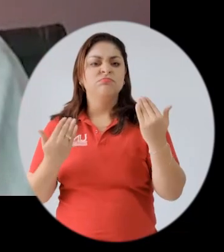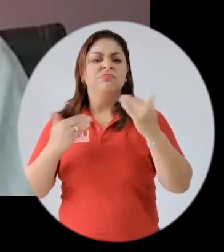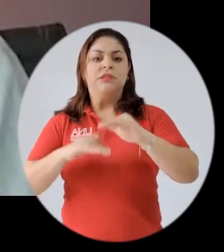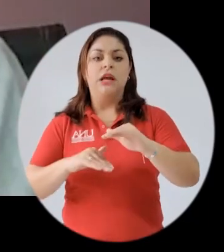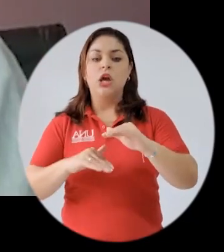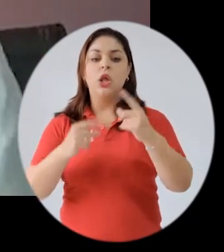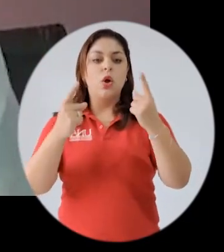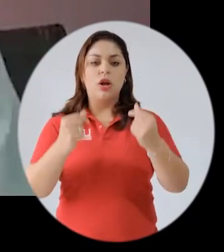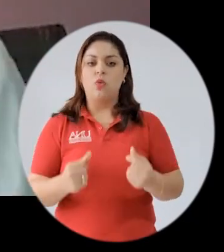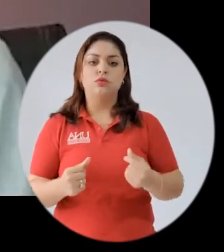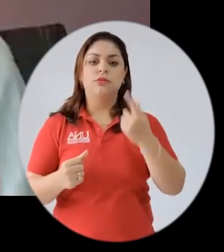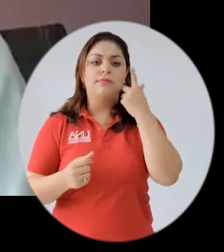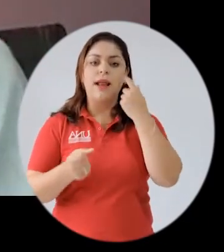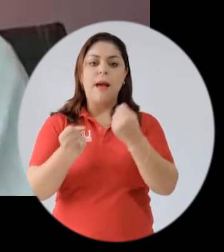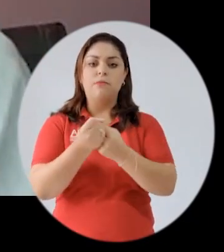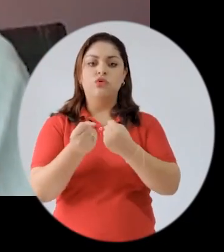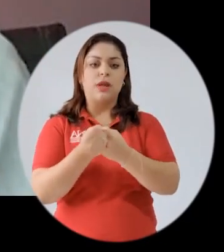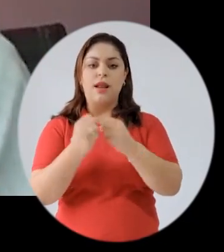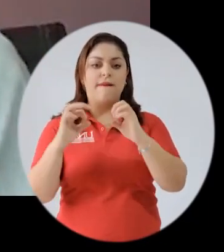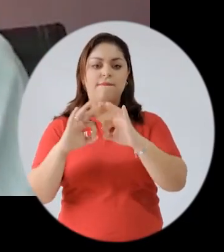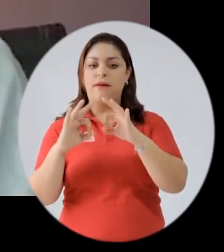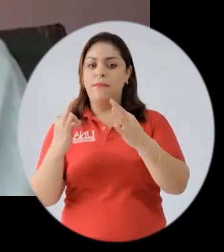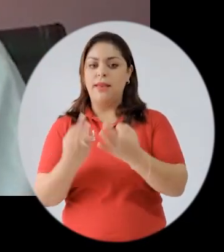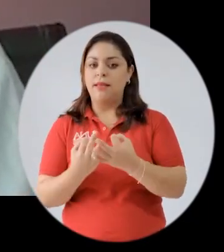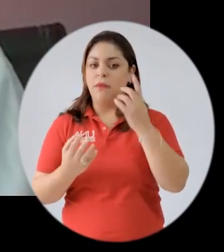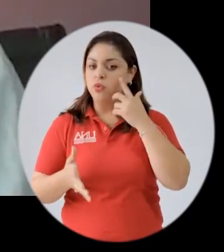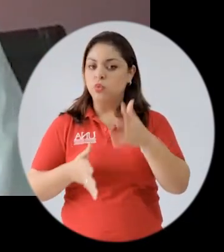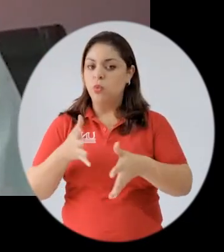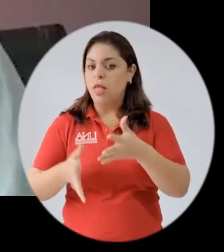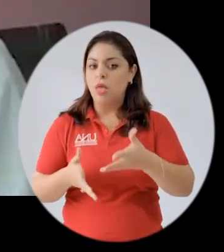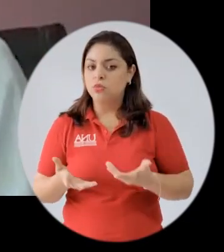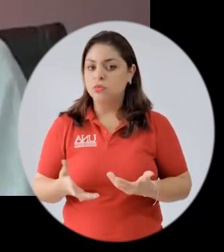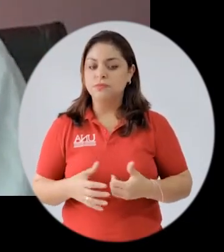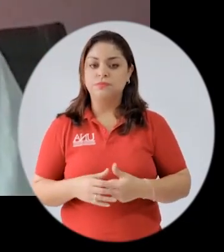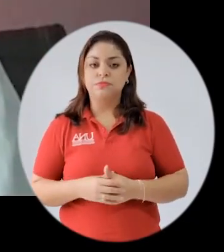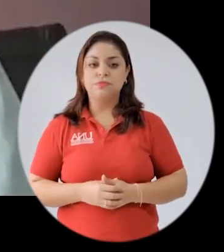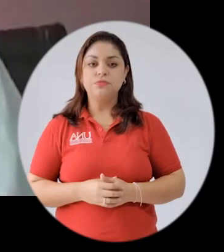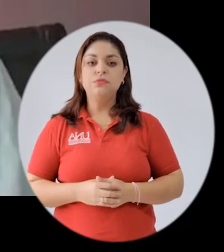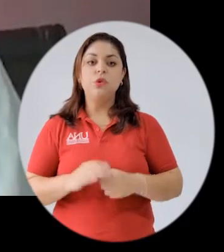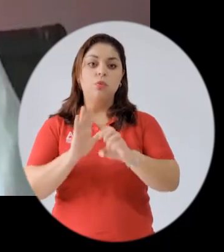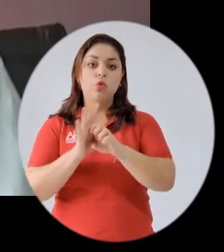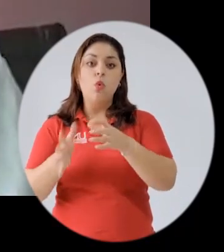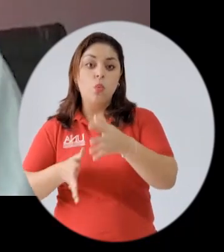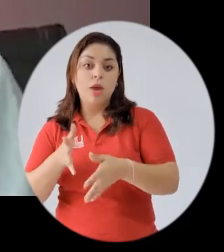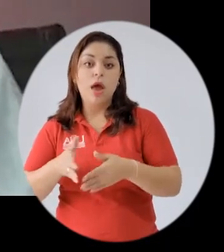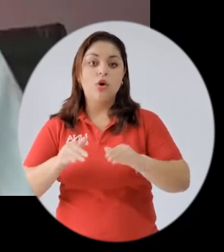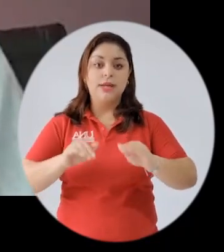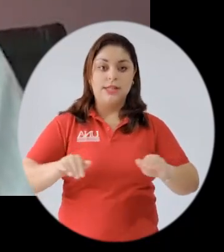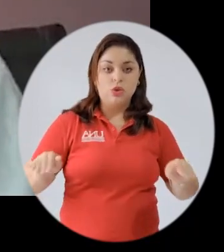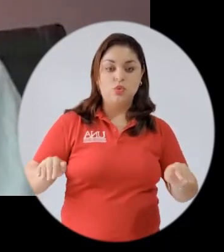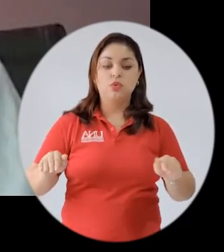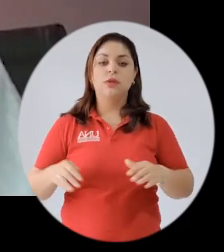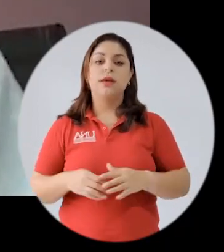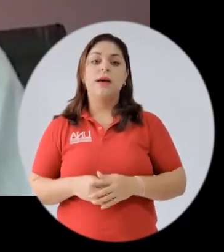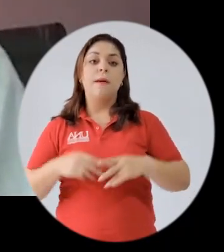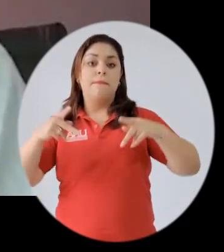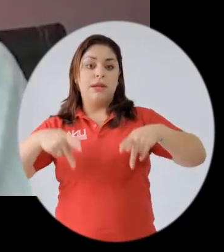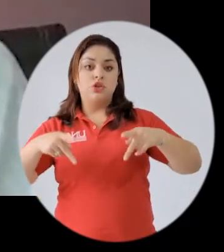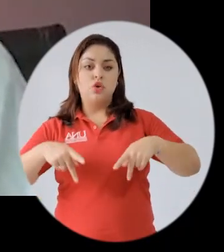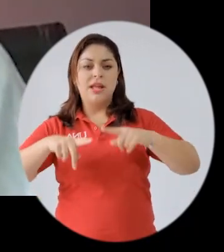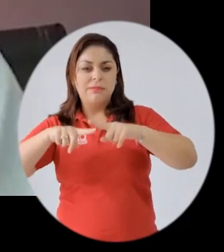mencionaba. Las mujeres dedican 4 horas y 32 minutos a la semana mientras que los hombres 5 horas y